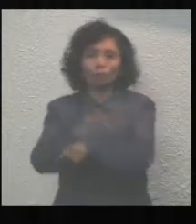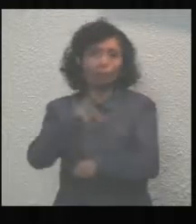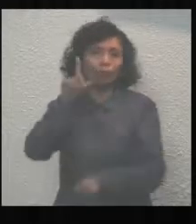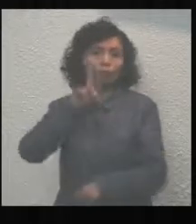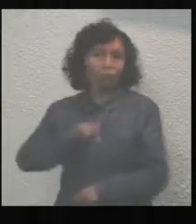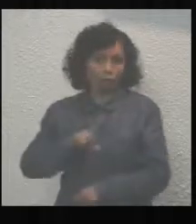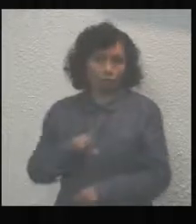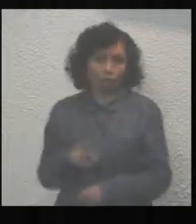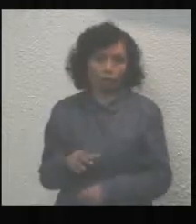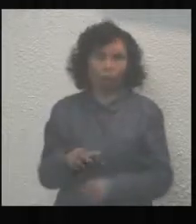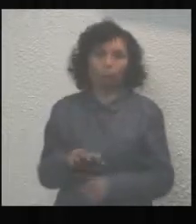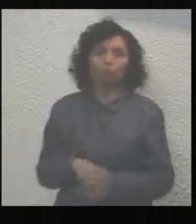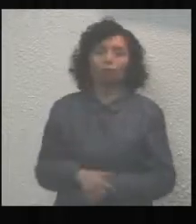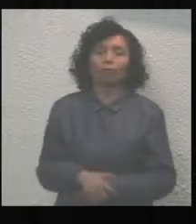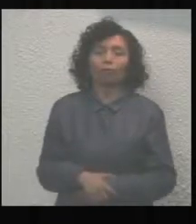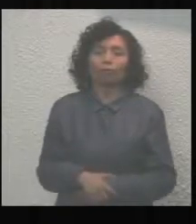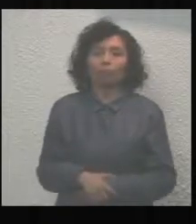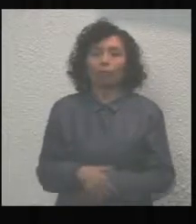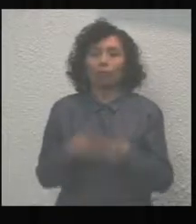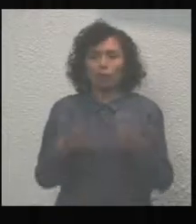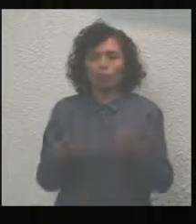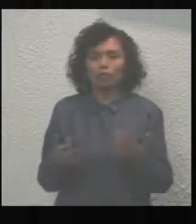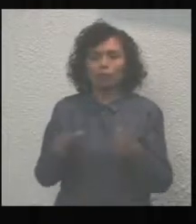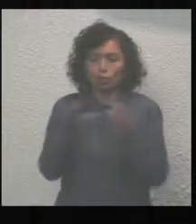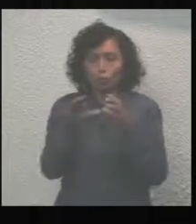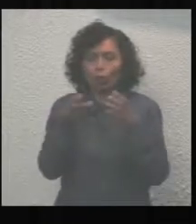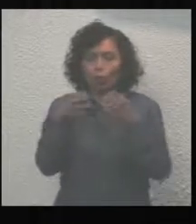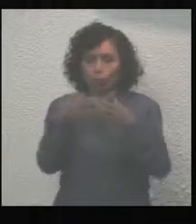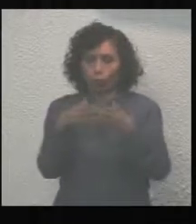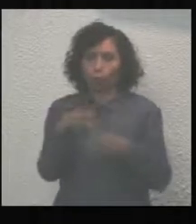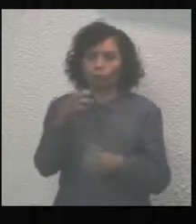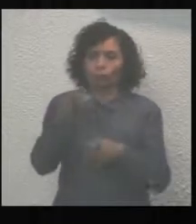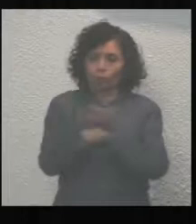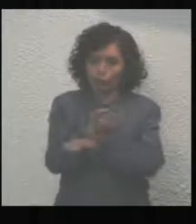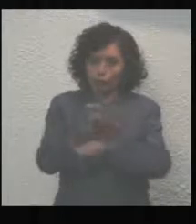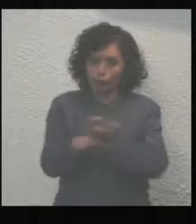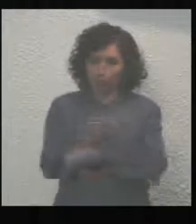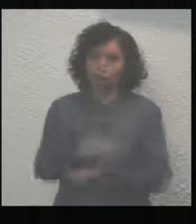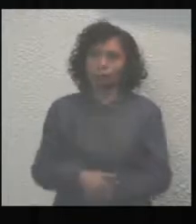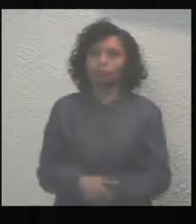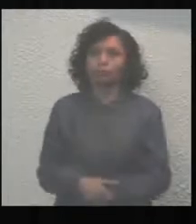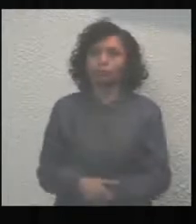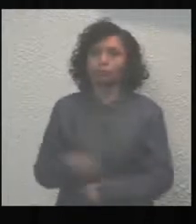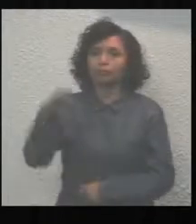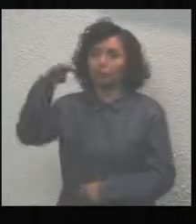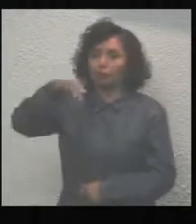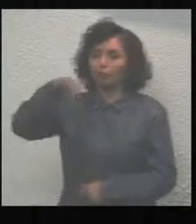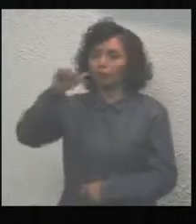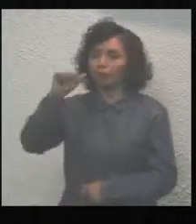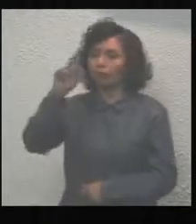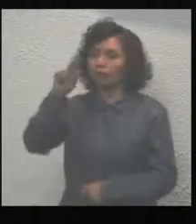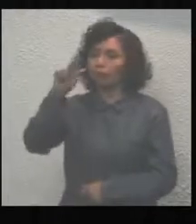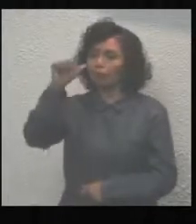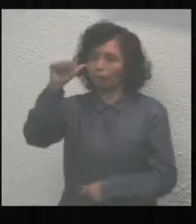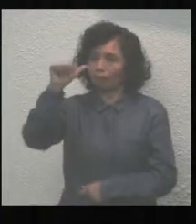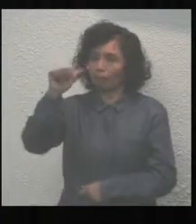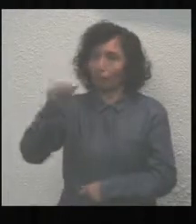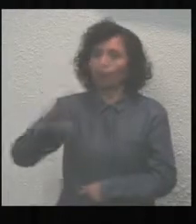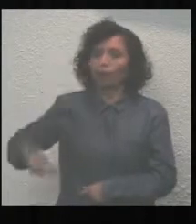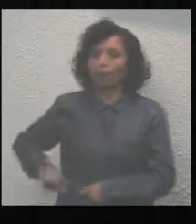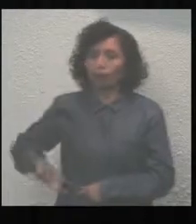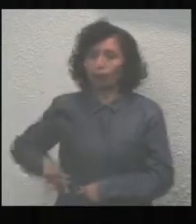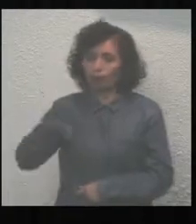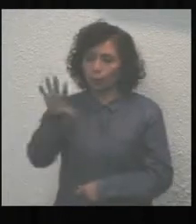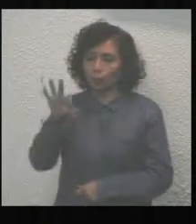de la décimo séptima legislatura honorable congreso del estado licenciada Amara Lezama gobernadora